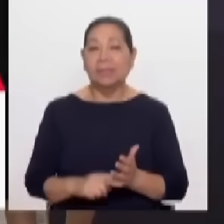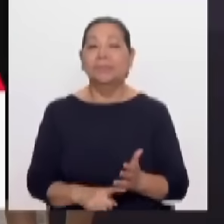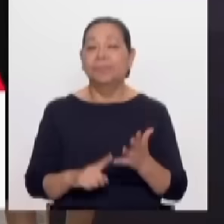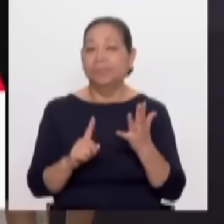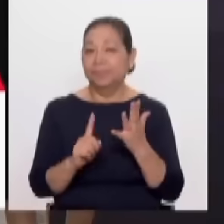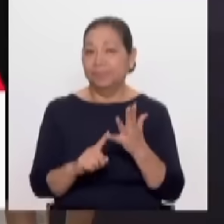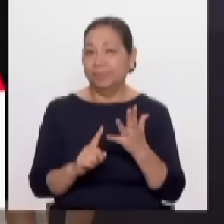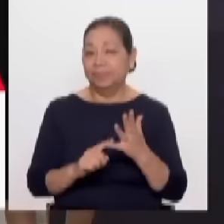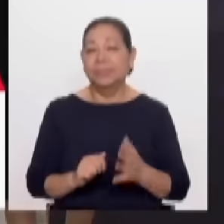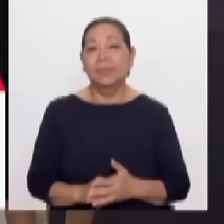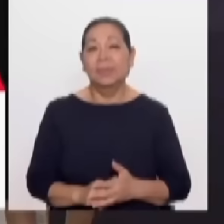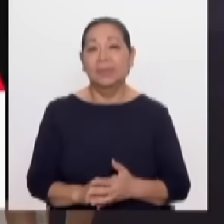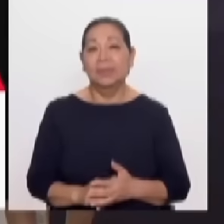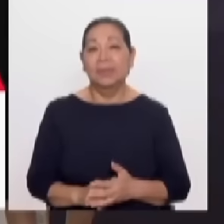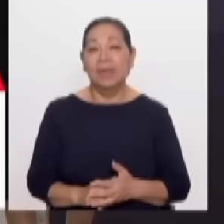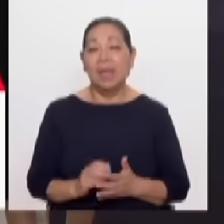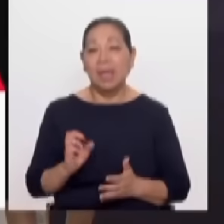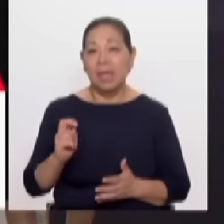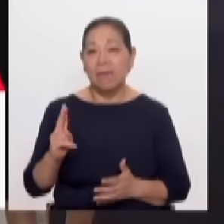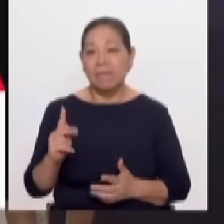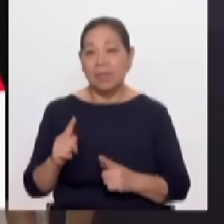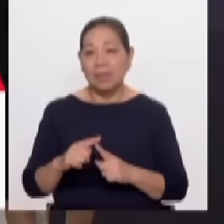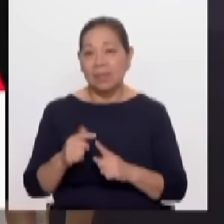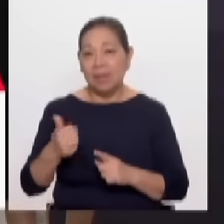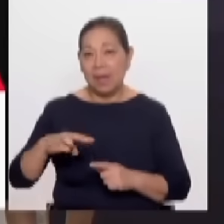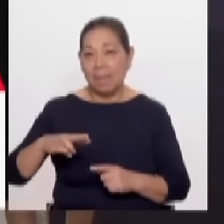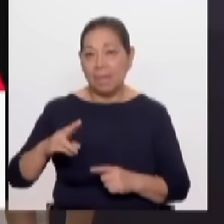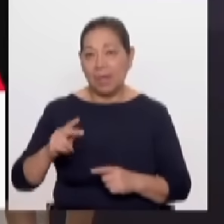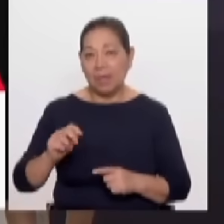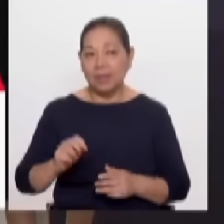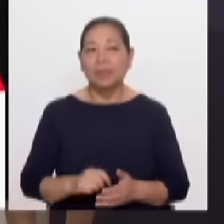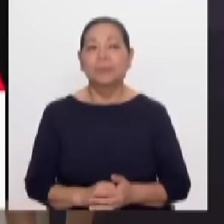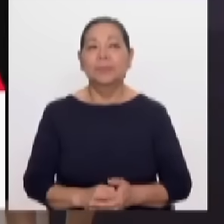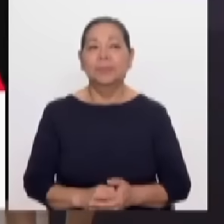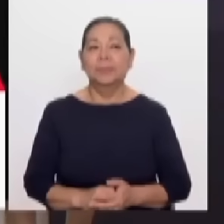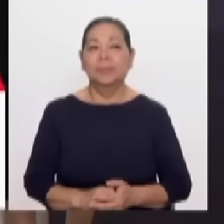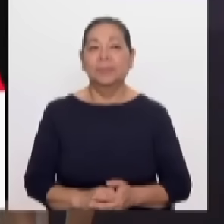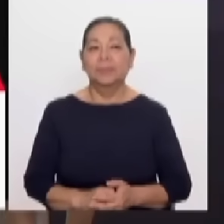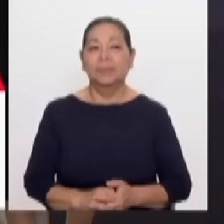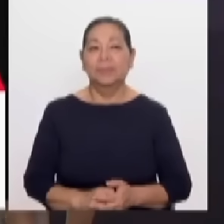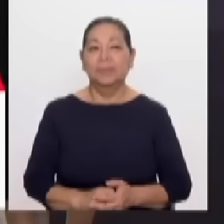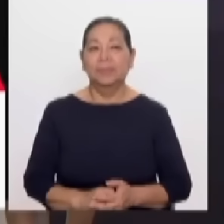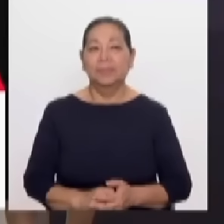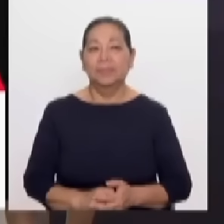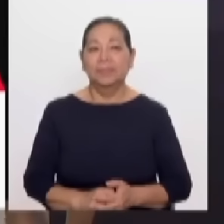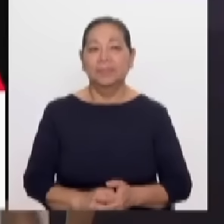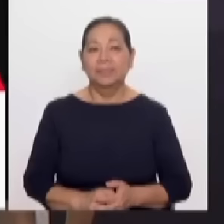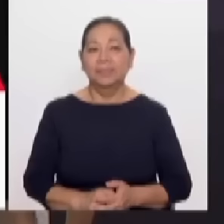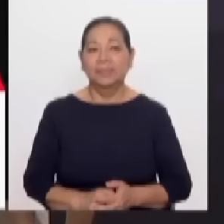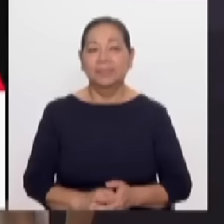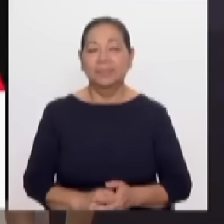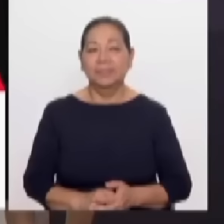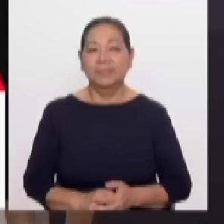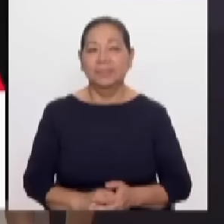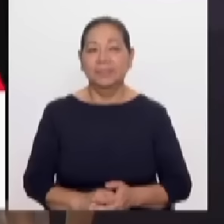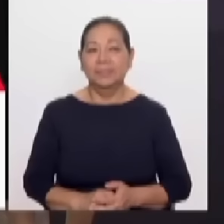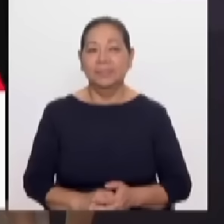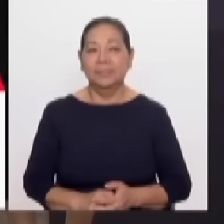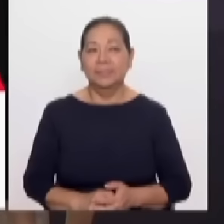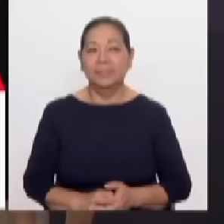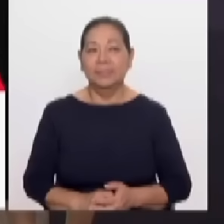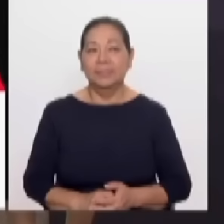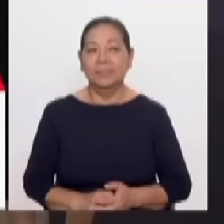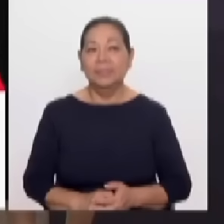la Estación Evitamiento. Para el ingreso a la línea 2 del primer metro subterráneo del